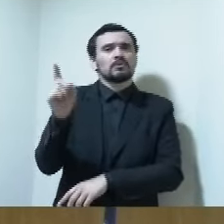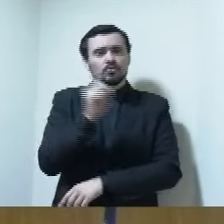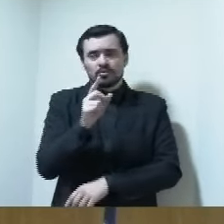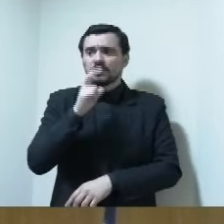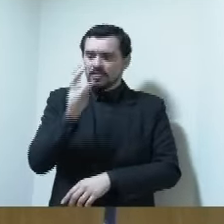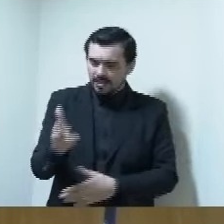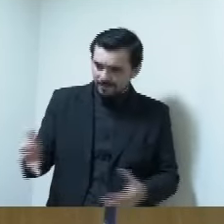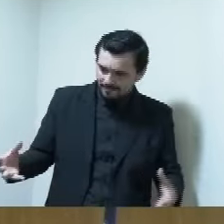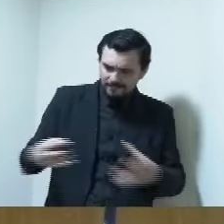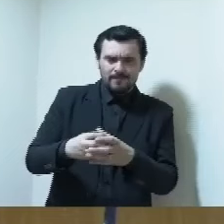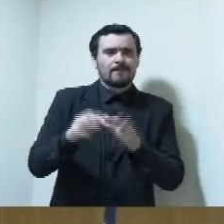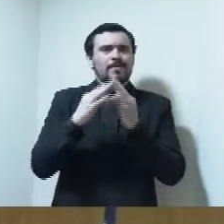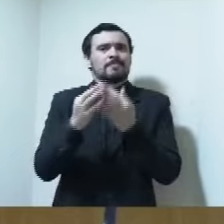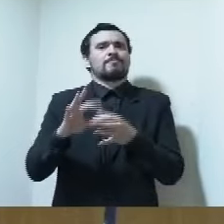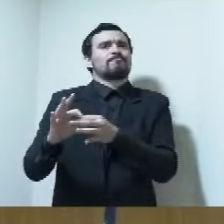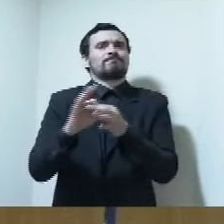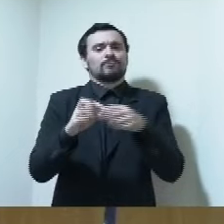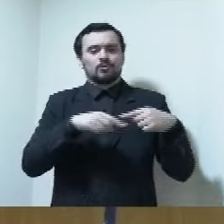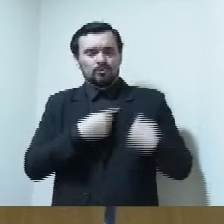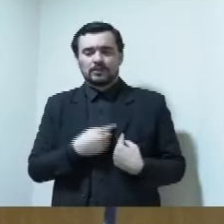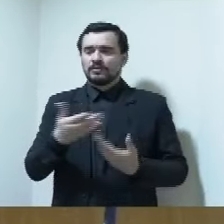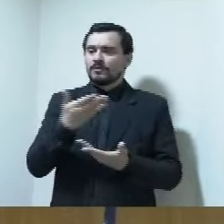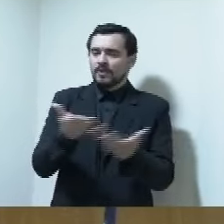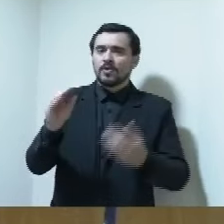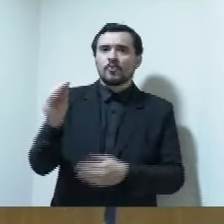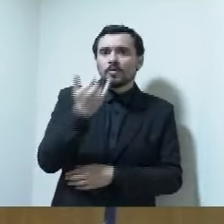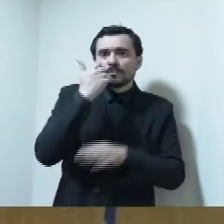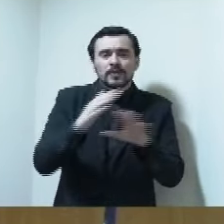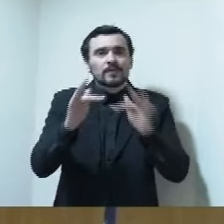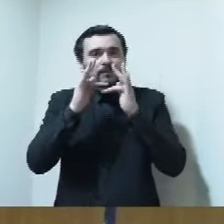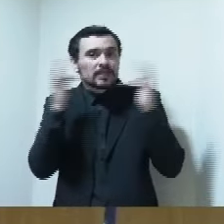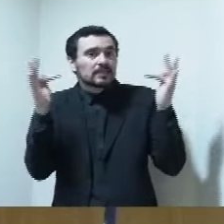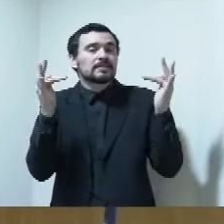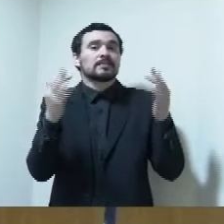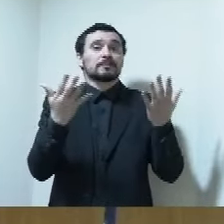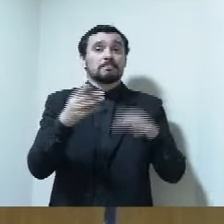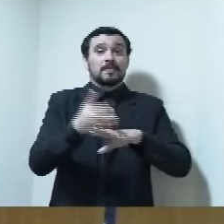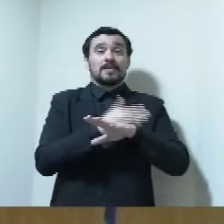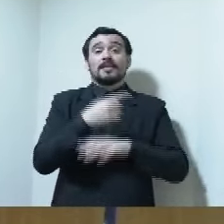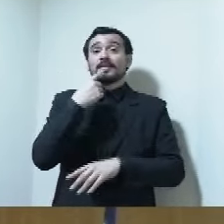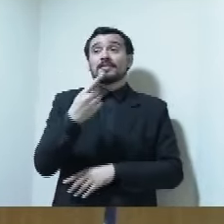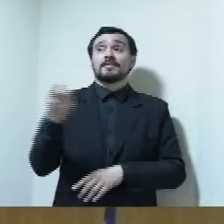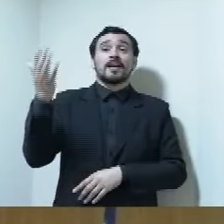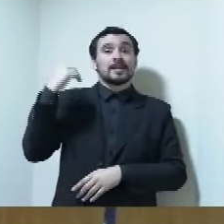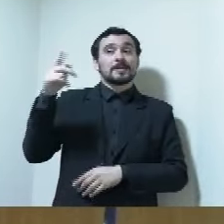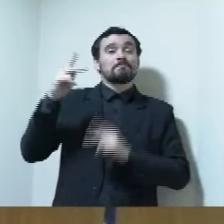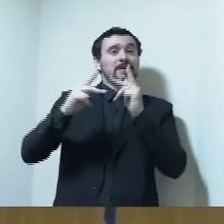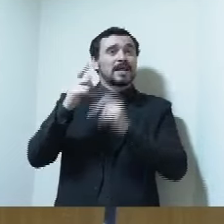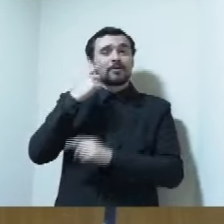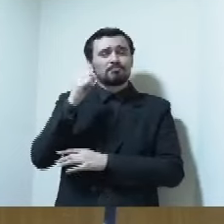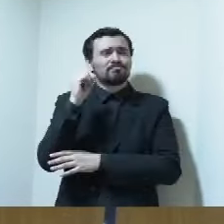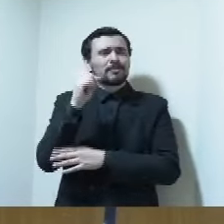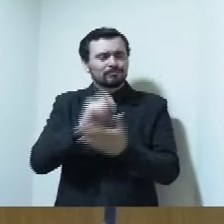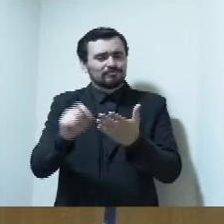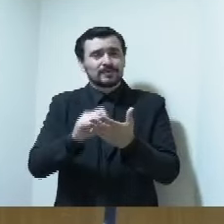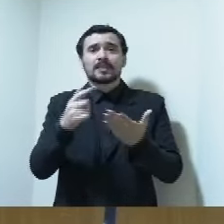hombres sanos de alma y corazón, con niños alegres y madres felices, como decía un gran poeta pilarense. Quiero un